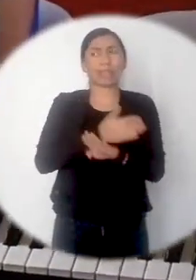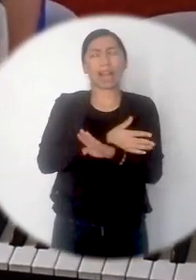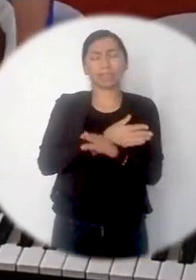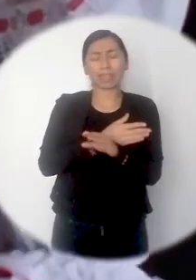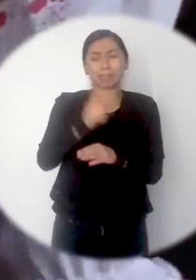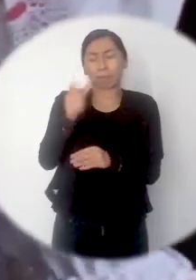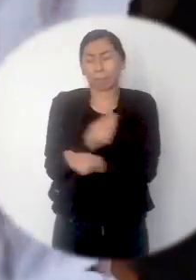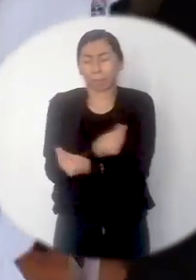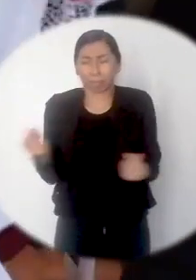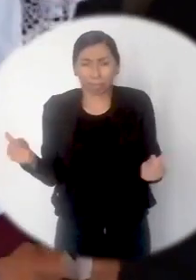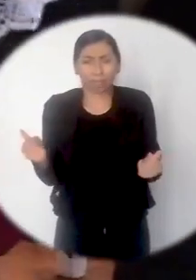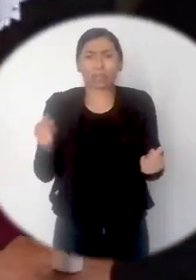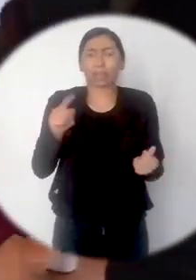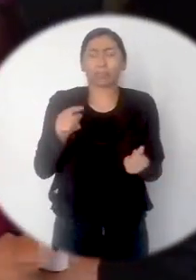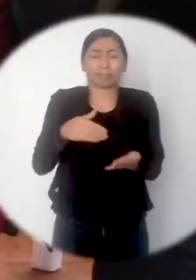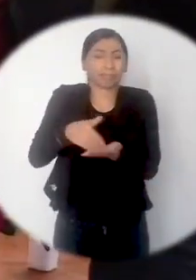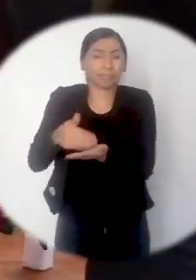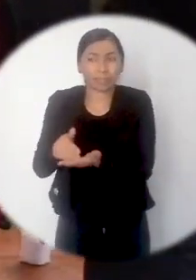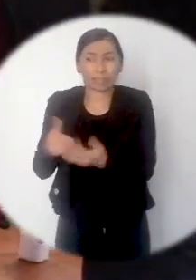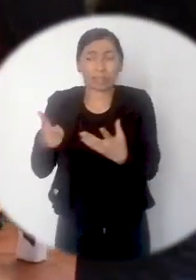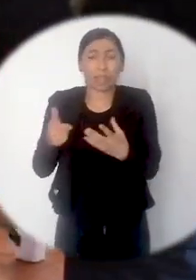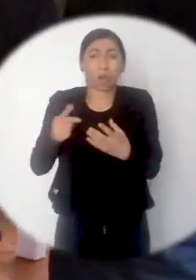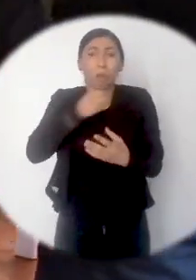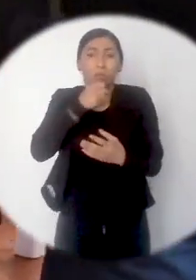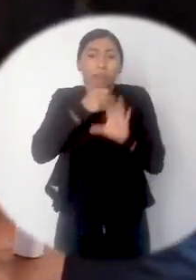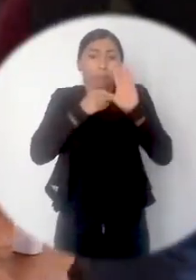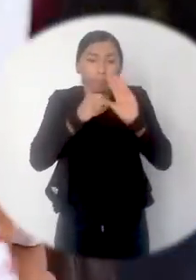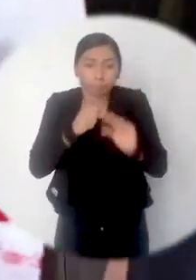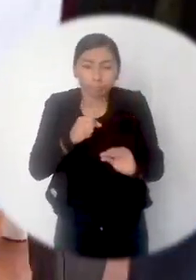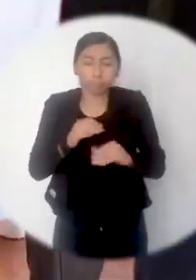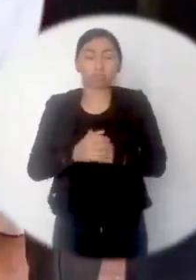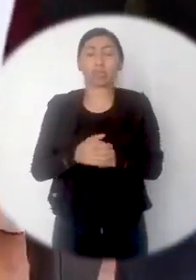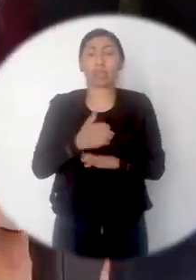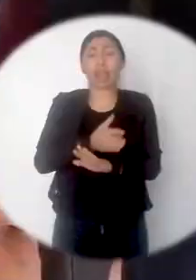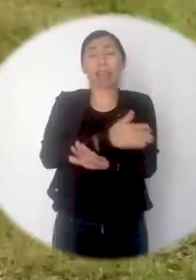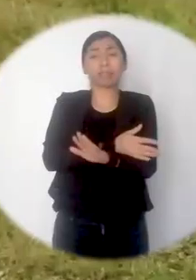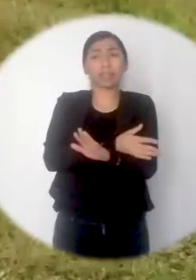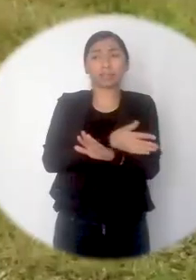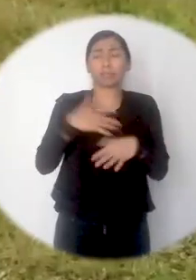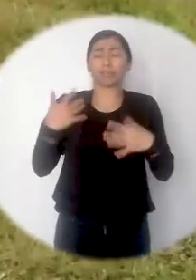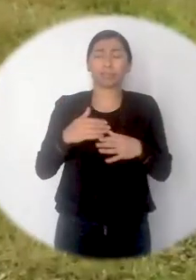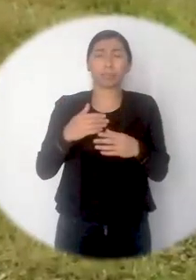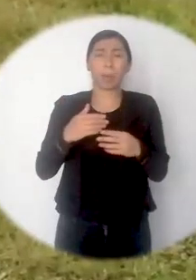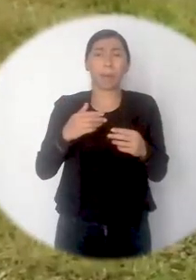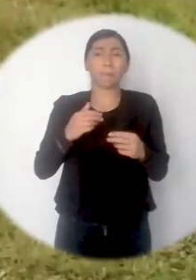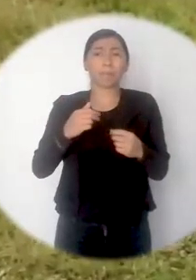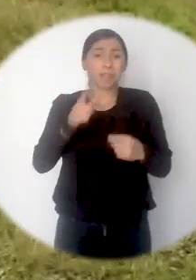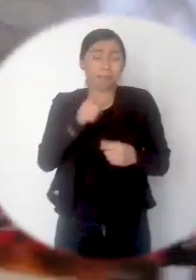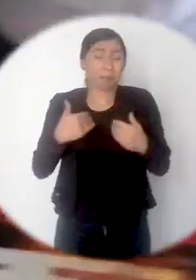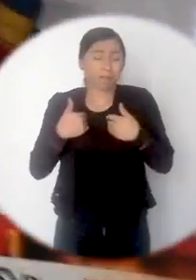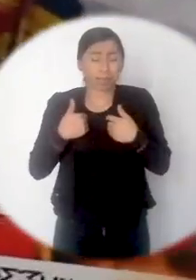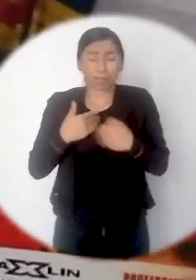solo causó muerte, desapariciones forzadas y desplazamiento, sino que silenció sus agrupaciones musicales. Como quien dice, nos